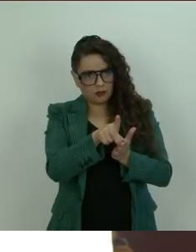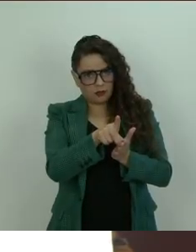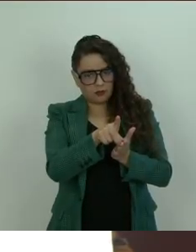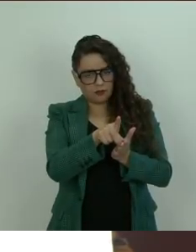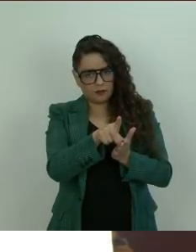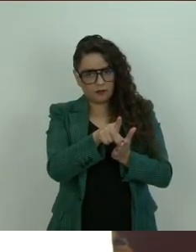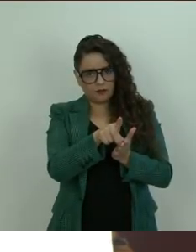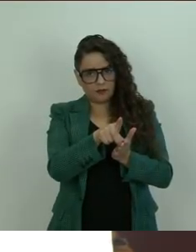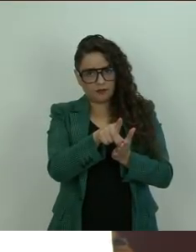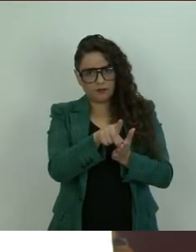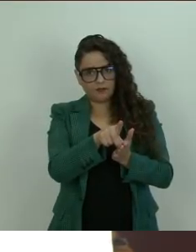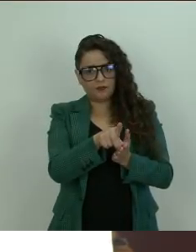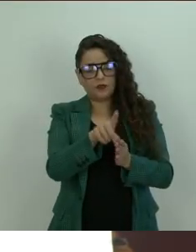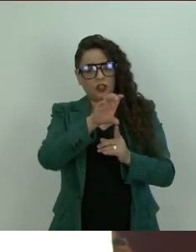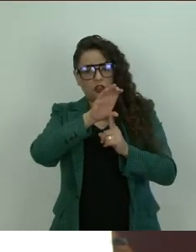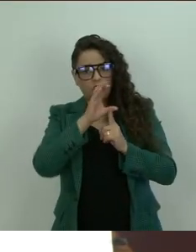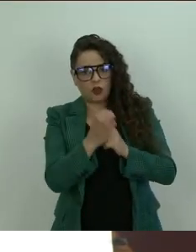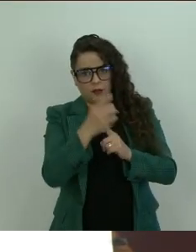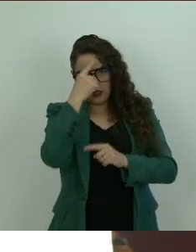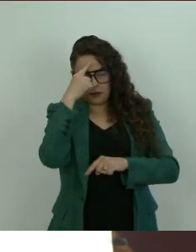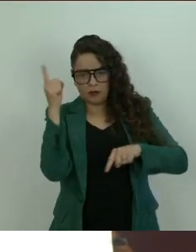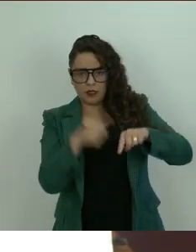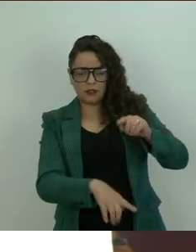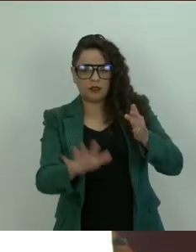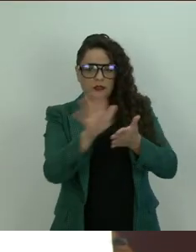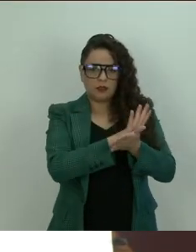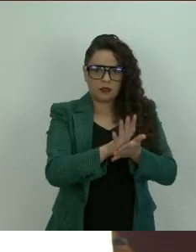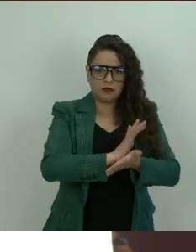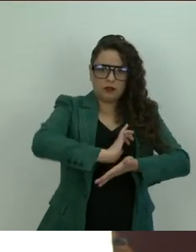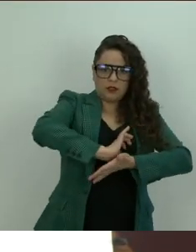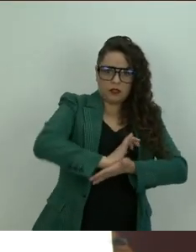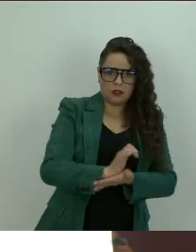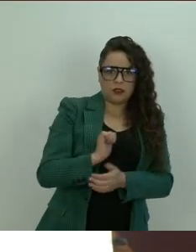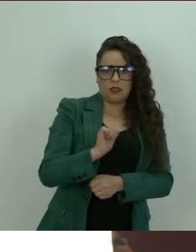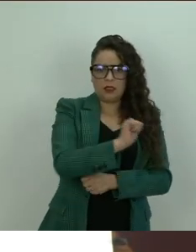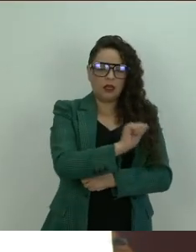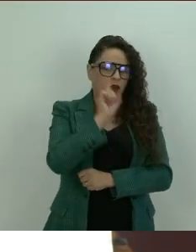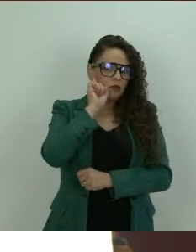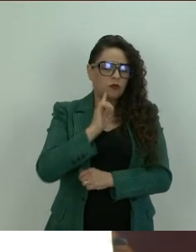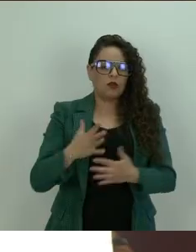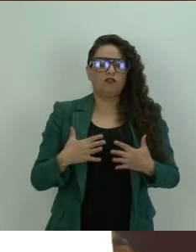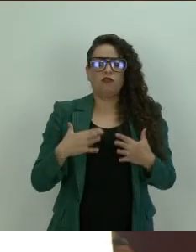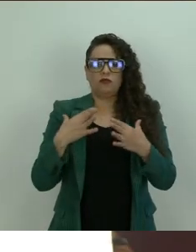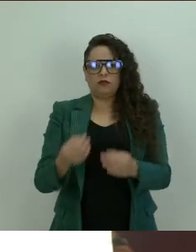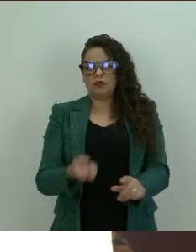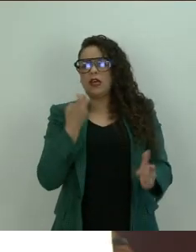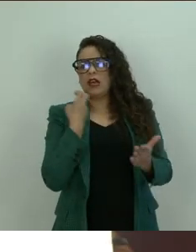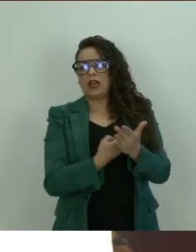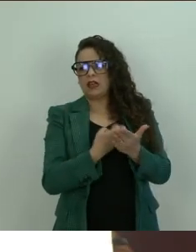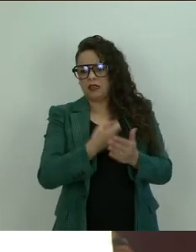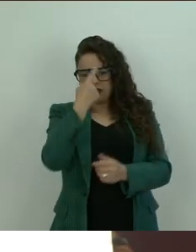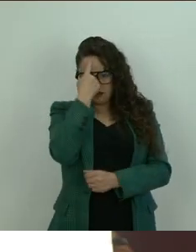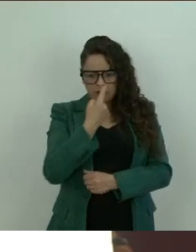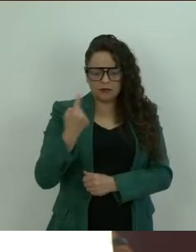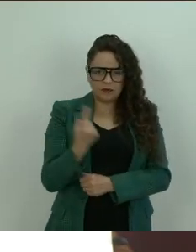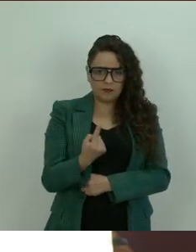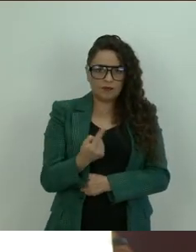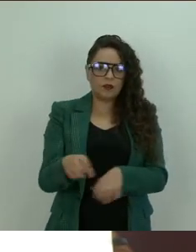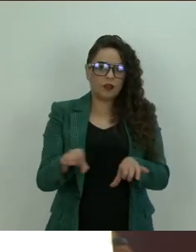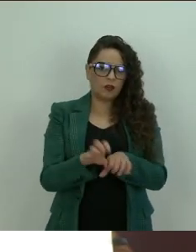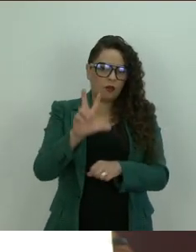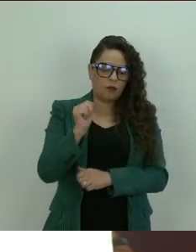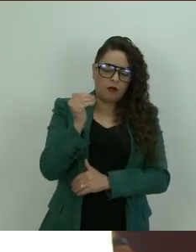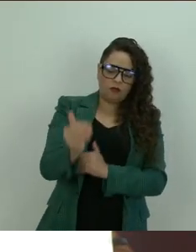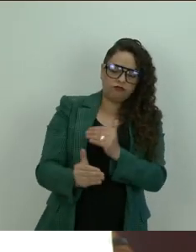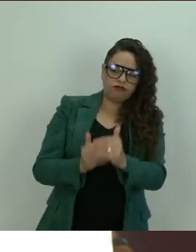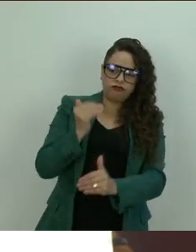convención. El Comité para la Eliminación de la Discriminación contra las Mujeres es un órgano creado con el fin de examinar los progresos realizados en la